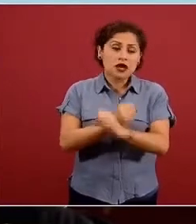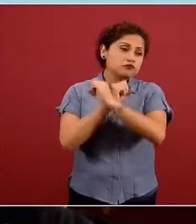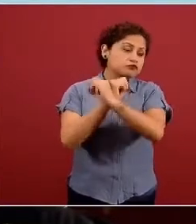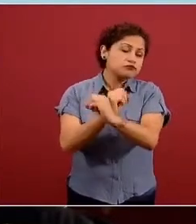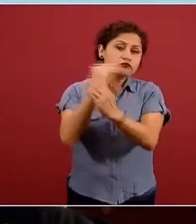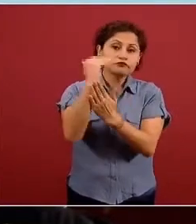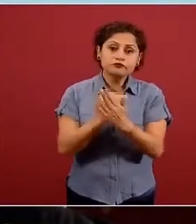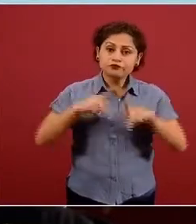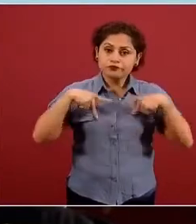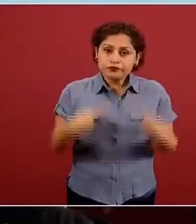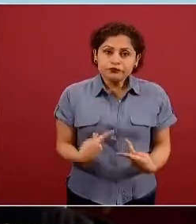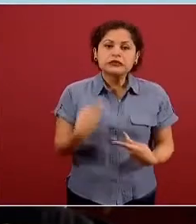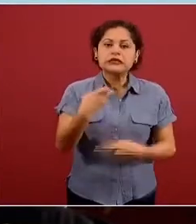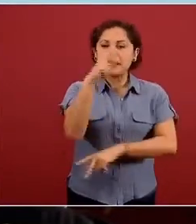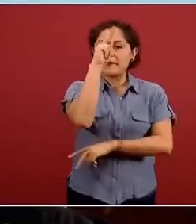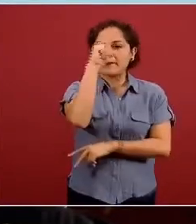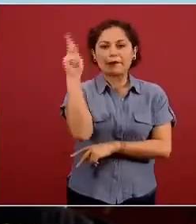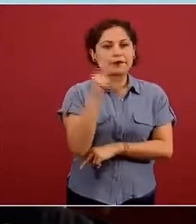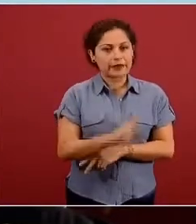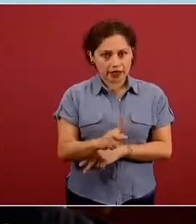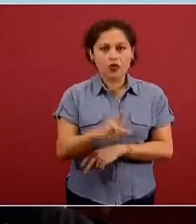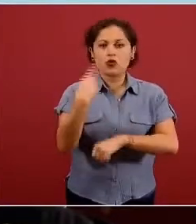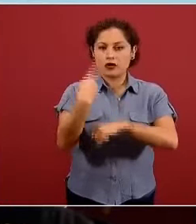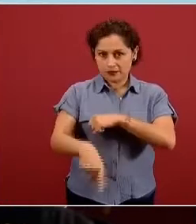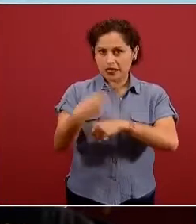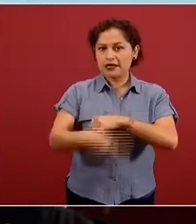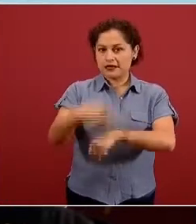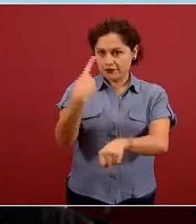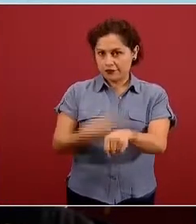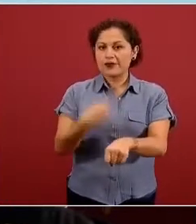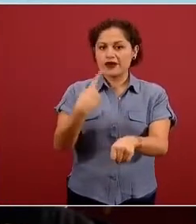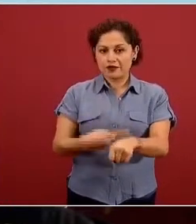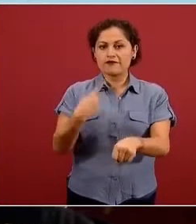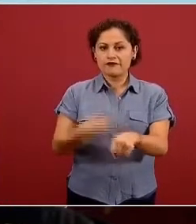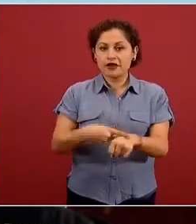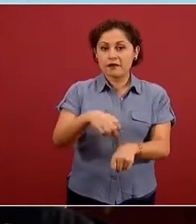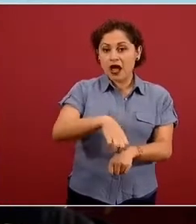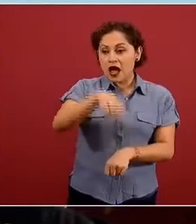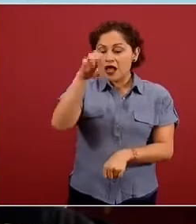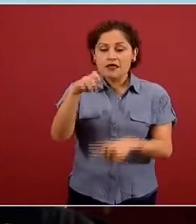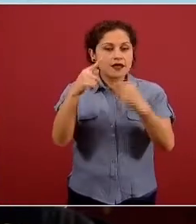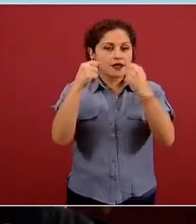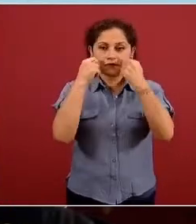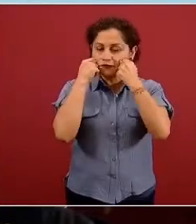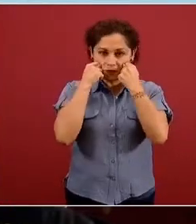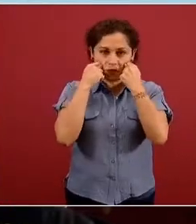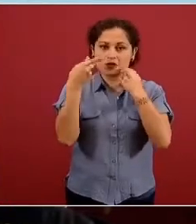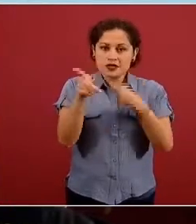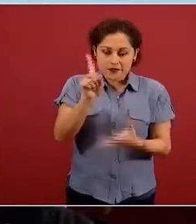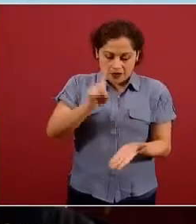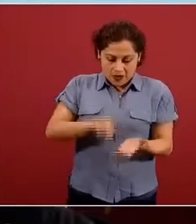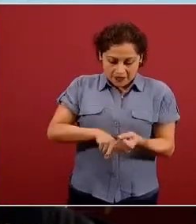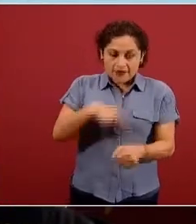sistema de defensas, debemos considerar que cualquier persona de cualquier edad, conozca o no que tiene